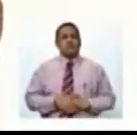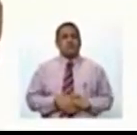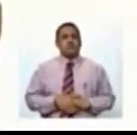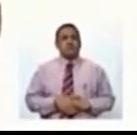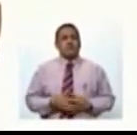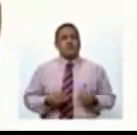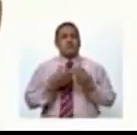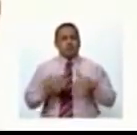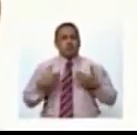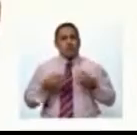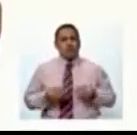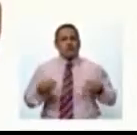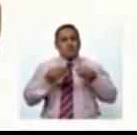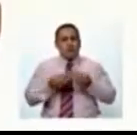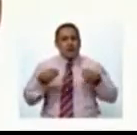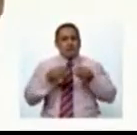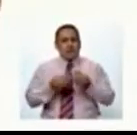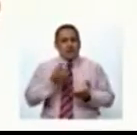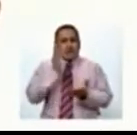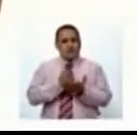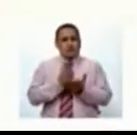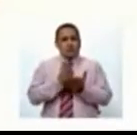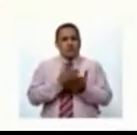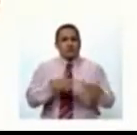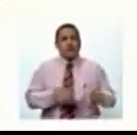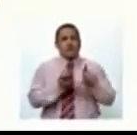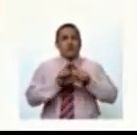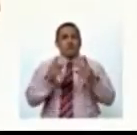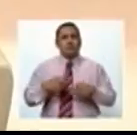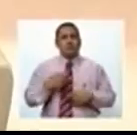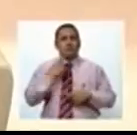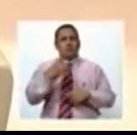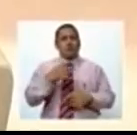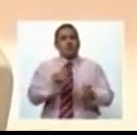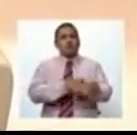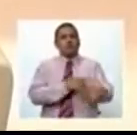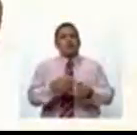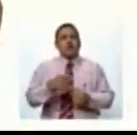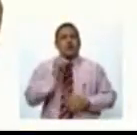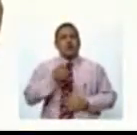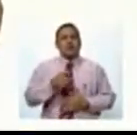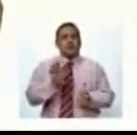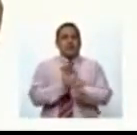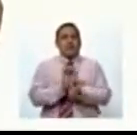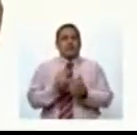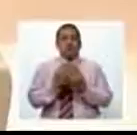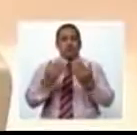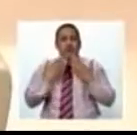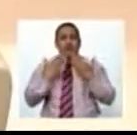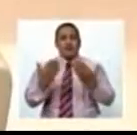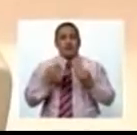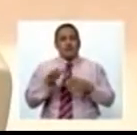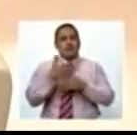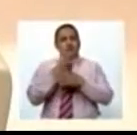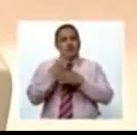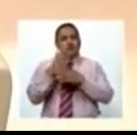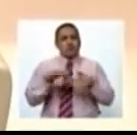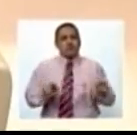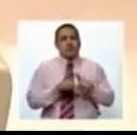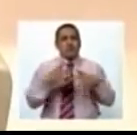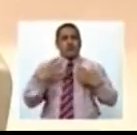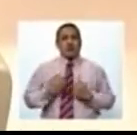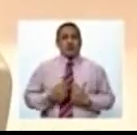fin, pudo haber sido, me parece, un poco más drástico, sobre todo por esta idiosincrasia de nuestros jueces penales. Muy bien, agradecemos mucho la participación del